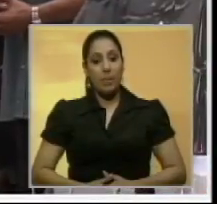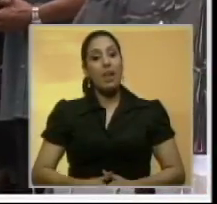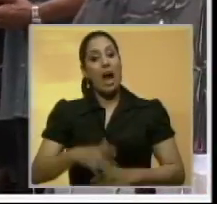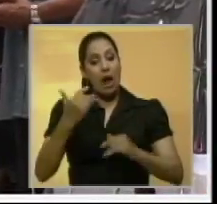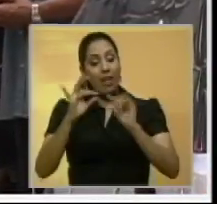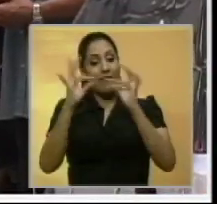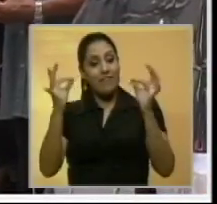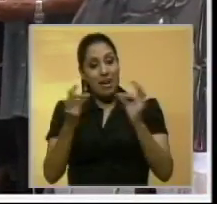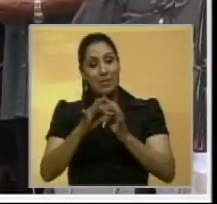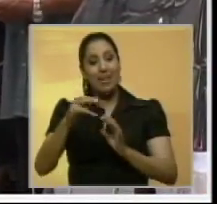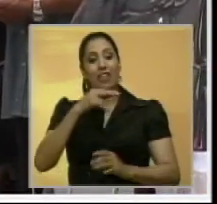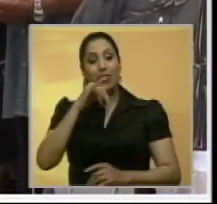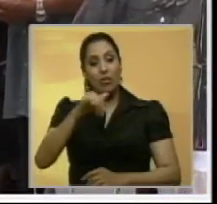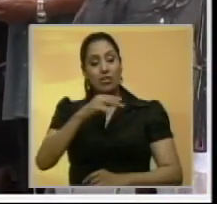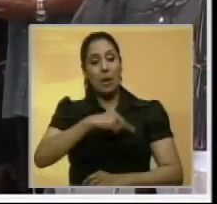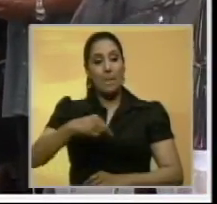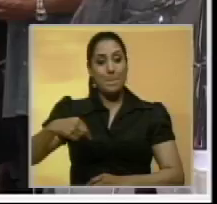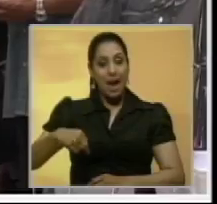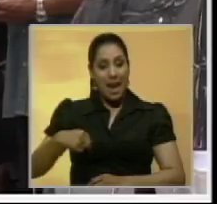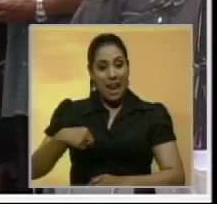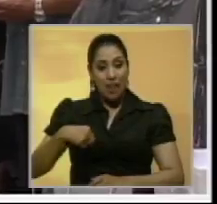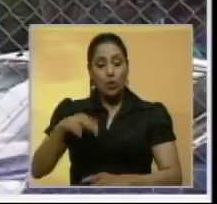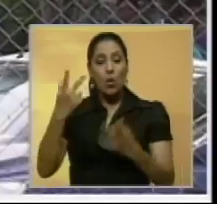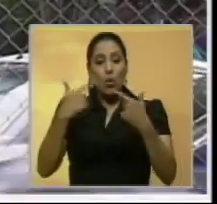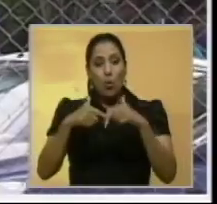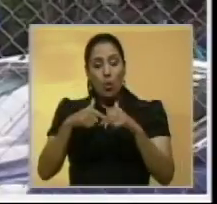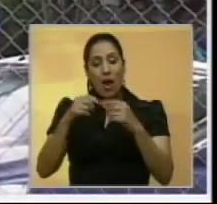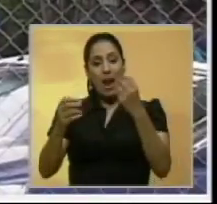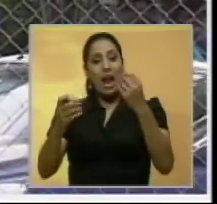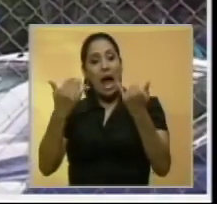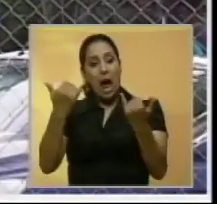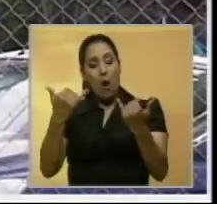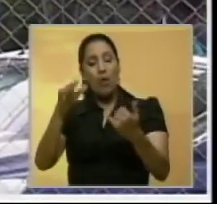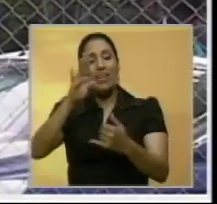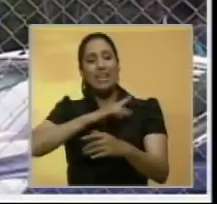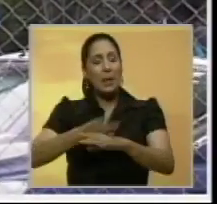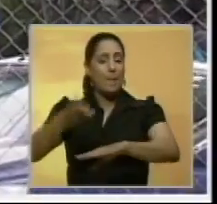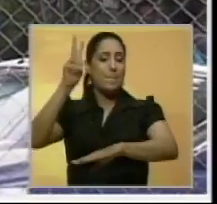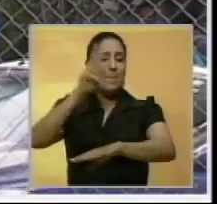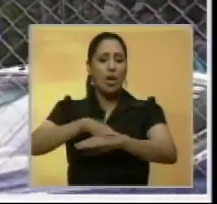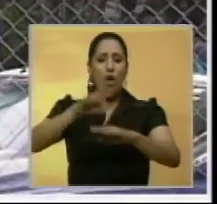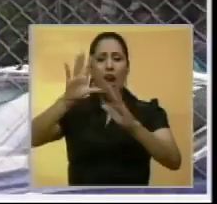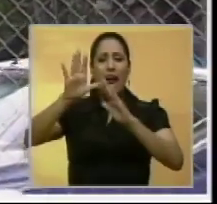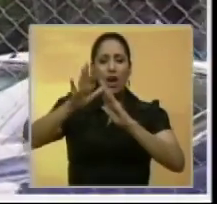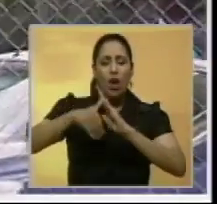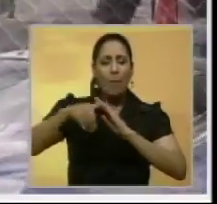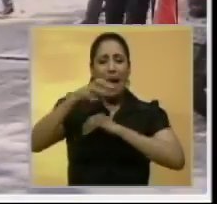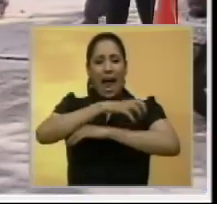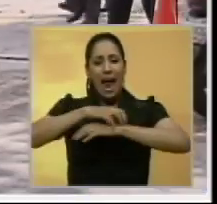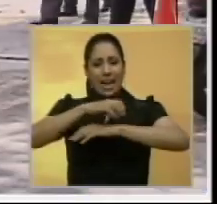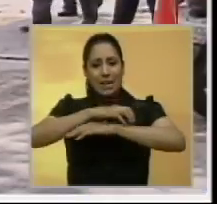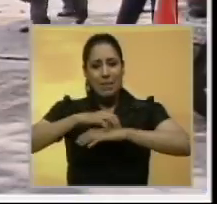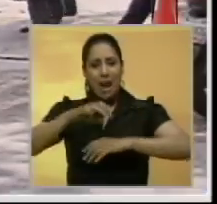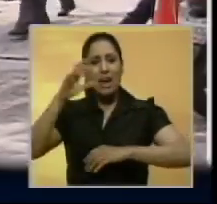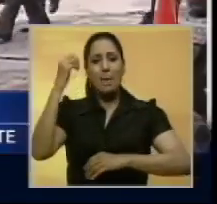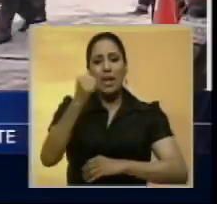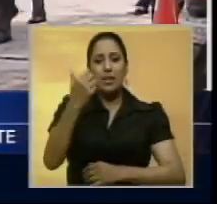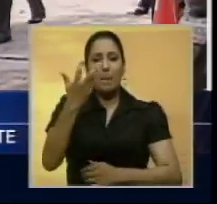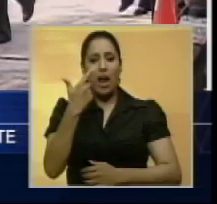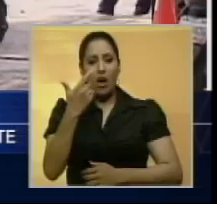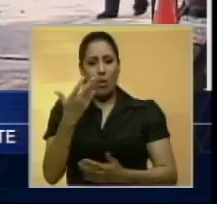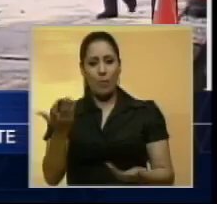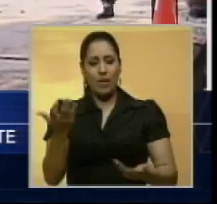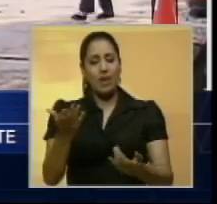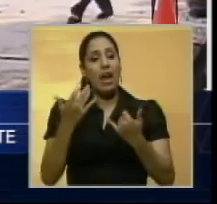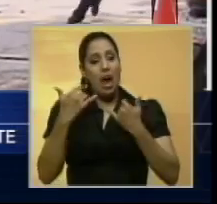familiares denuncian que la inseguridad urbana se traslada a las zonas rurales, donde roban animales de cría para comer. Es nuestro aporte a la